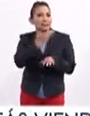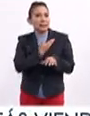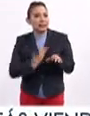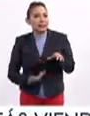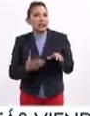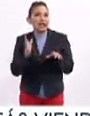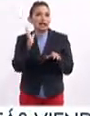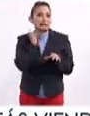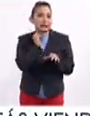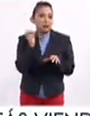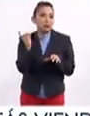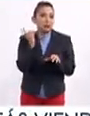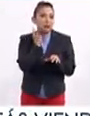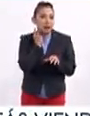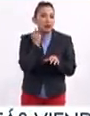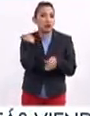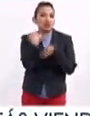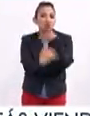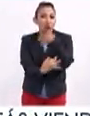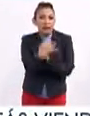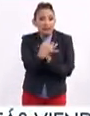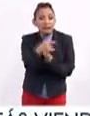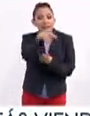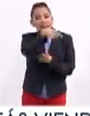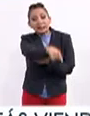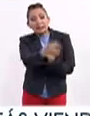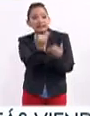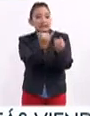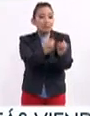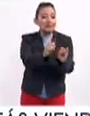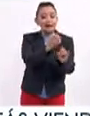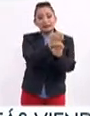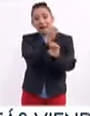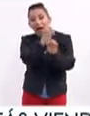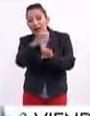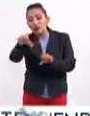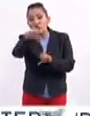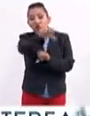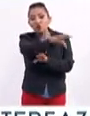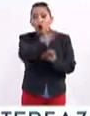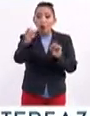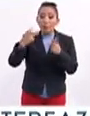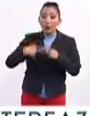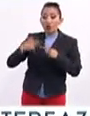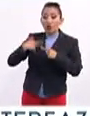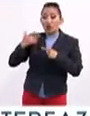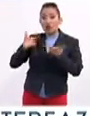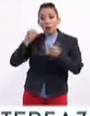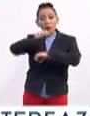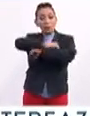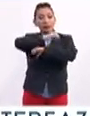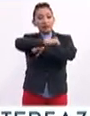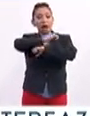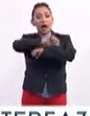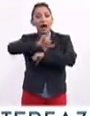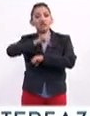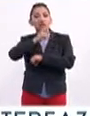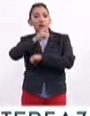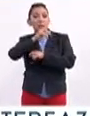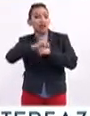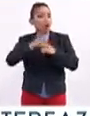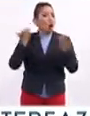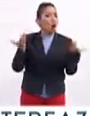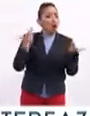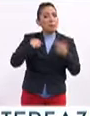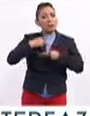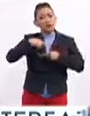Ejecutivo, Legislativo, Judicial, los poderes autónomos, o aquel simple persona que atienda una ventanilla en un ayuntamiento, el